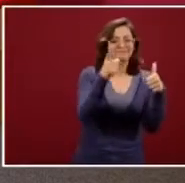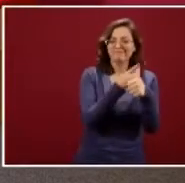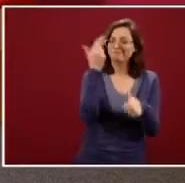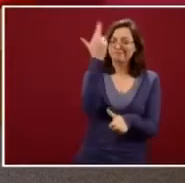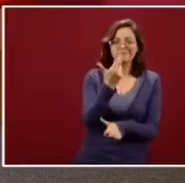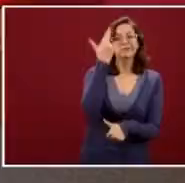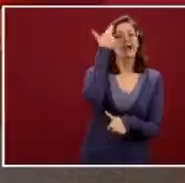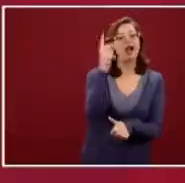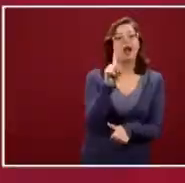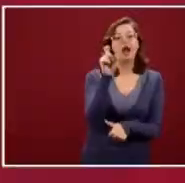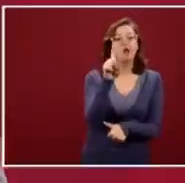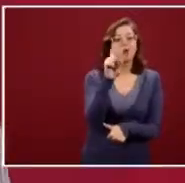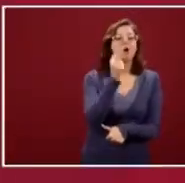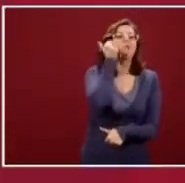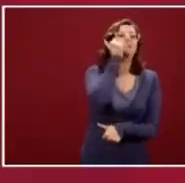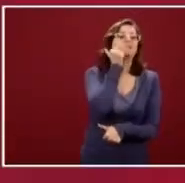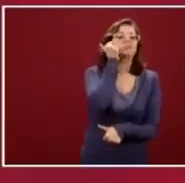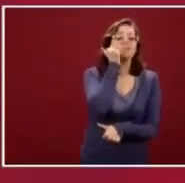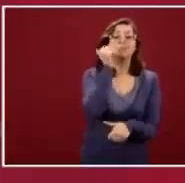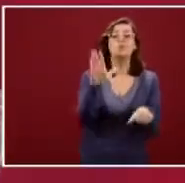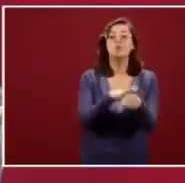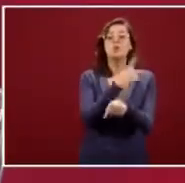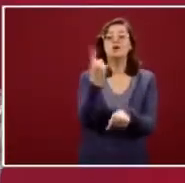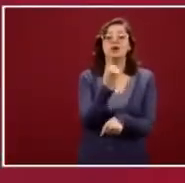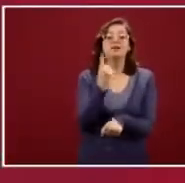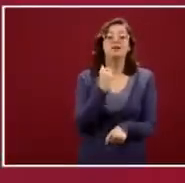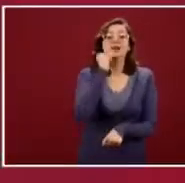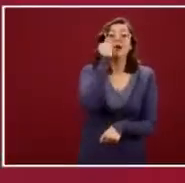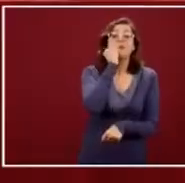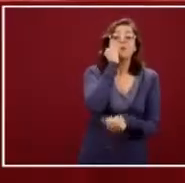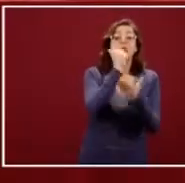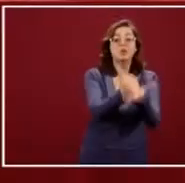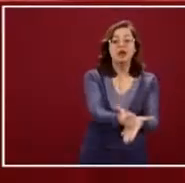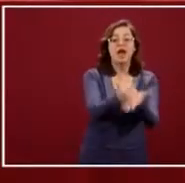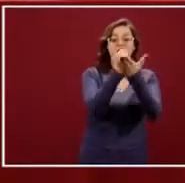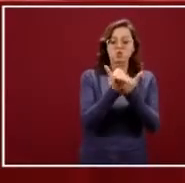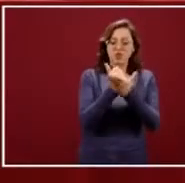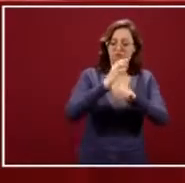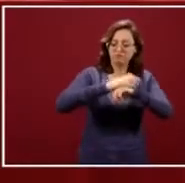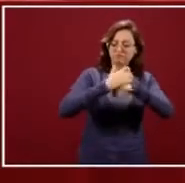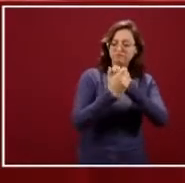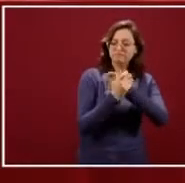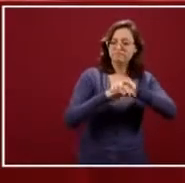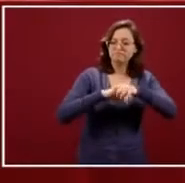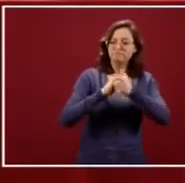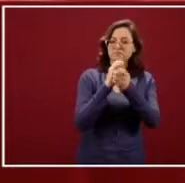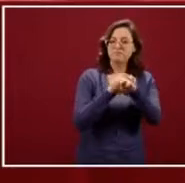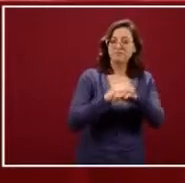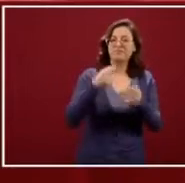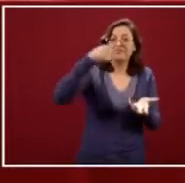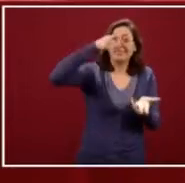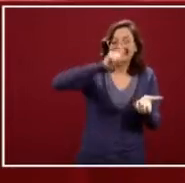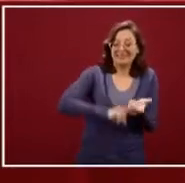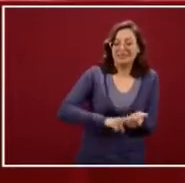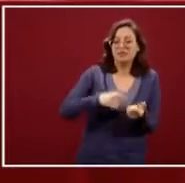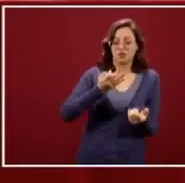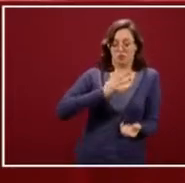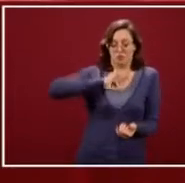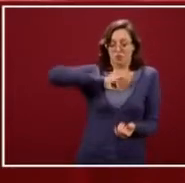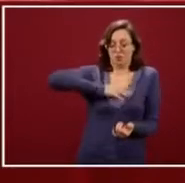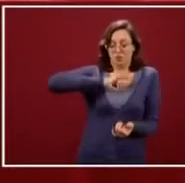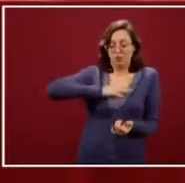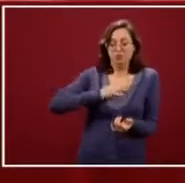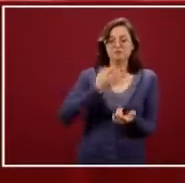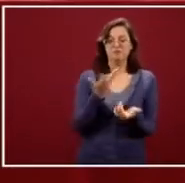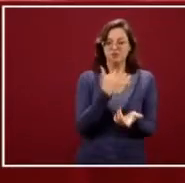El jabón es un mecanismo efectivo para remover las sustancias grasas que se tienen generalmente en